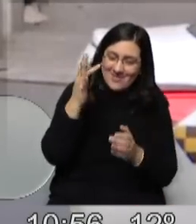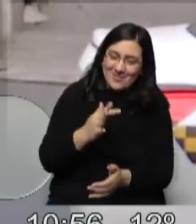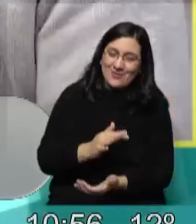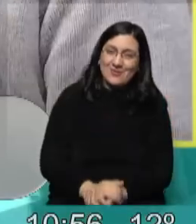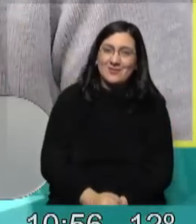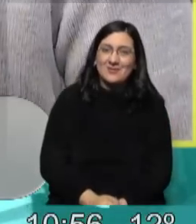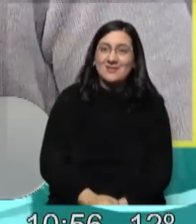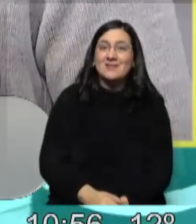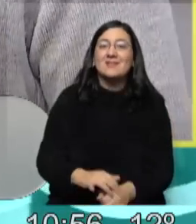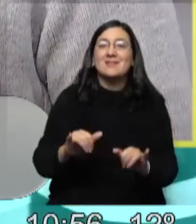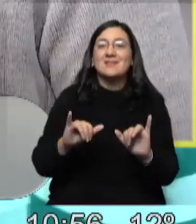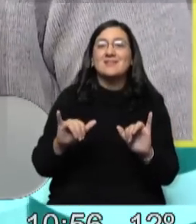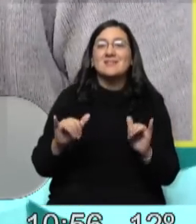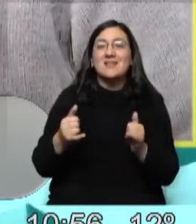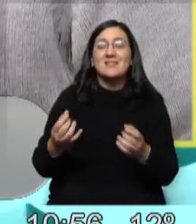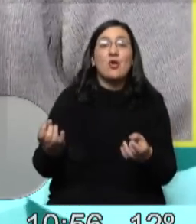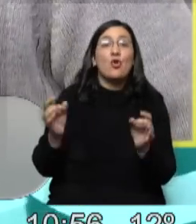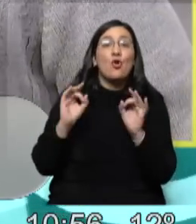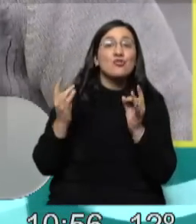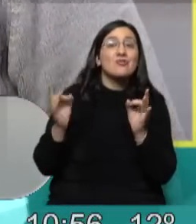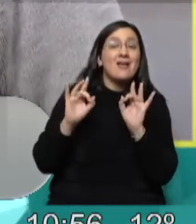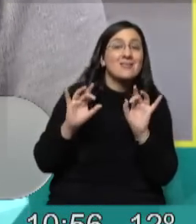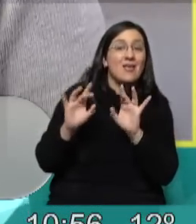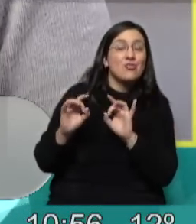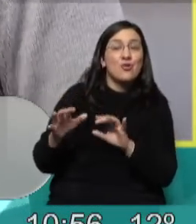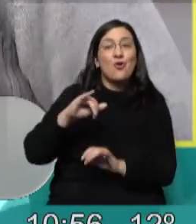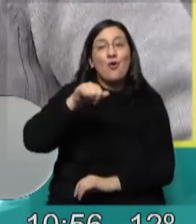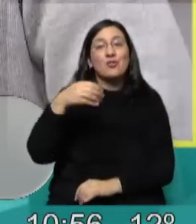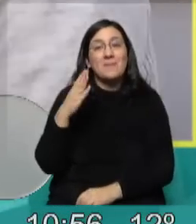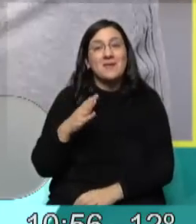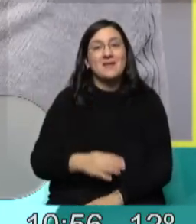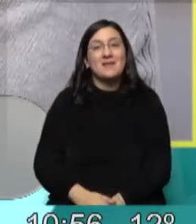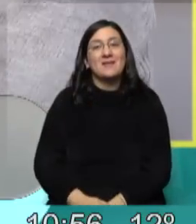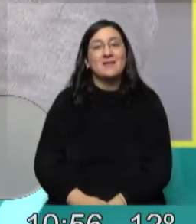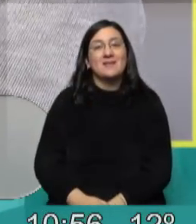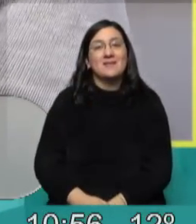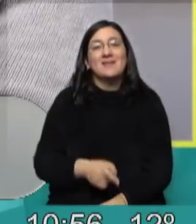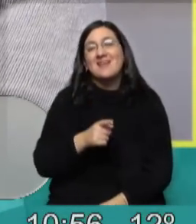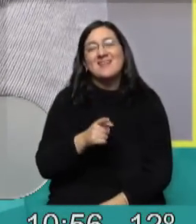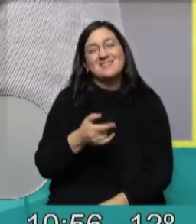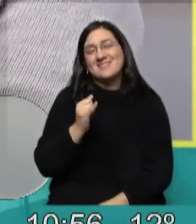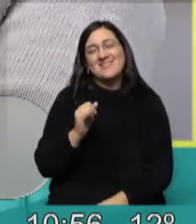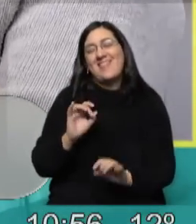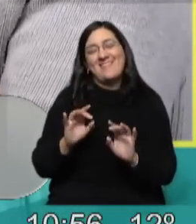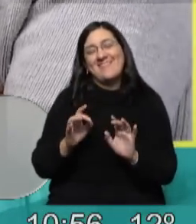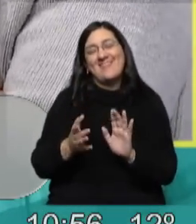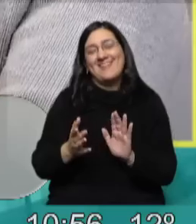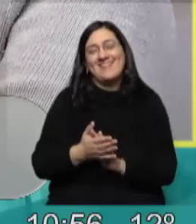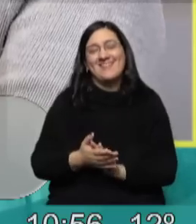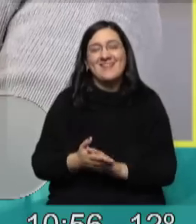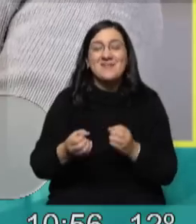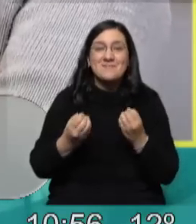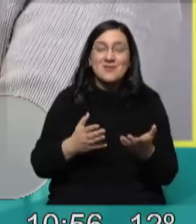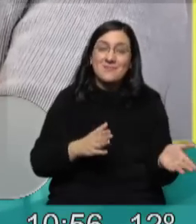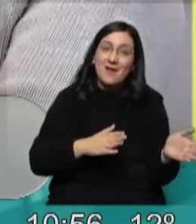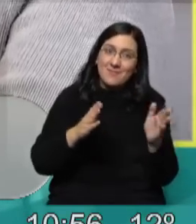Bien. Me está contagiando JP, ¿viste? ¿Qué tal, Fito, querido? Él es así. Pero más